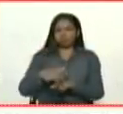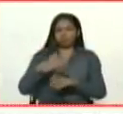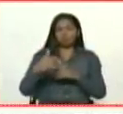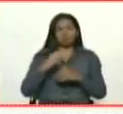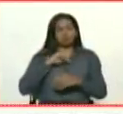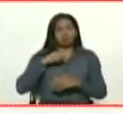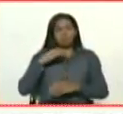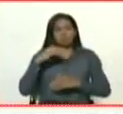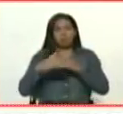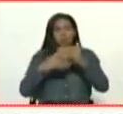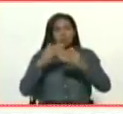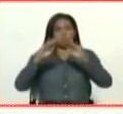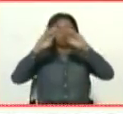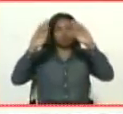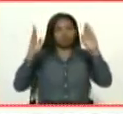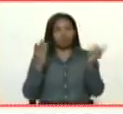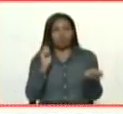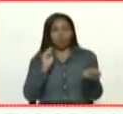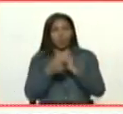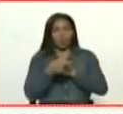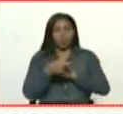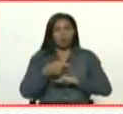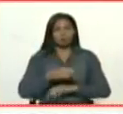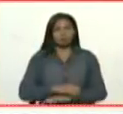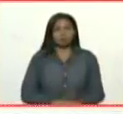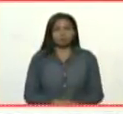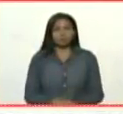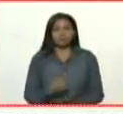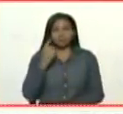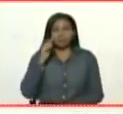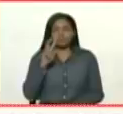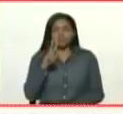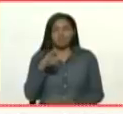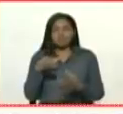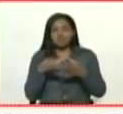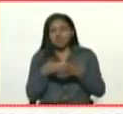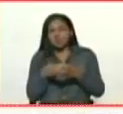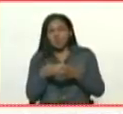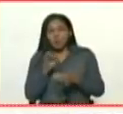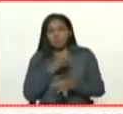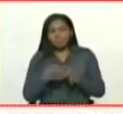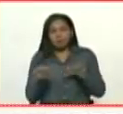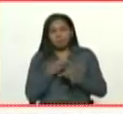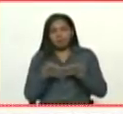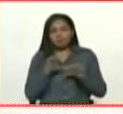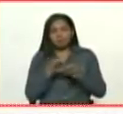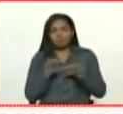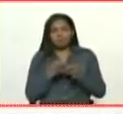van haciendo un nuevo mundo. Así que la superintendencia de criptomonedas